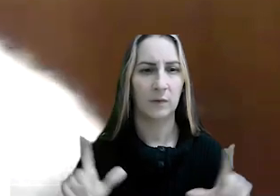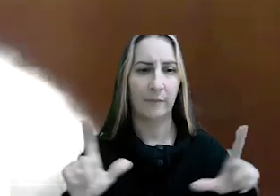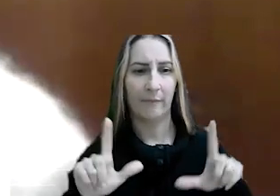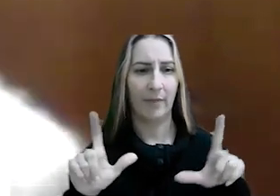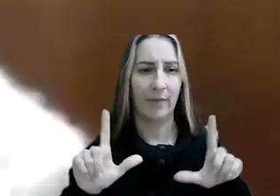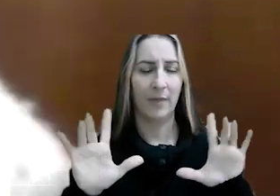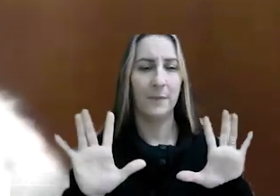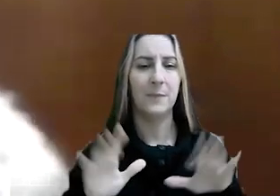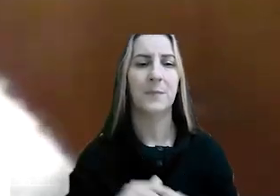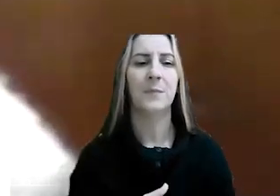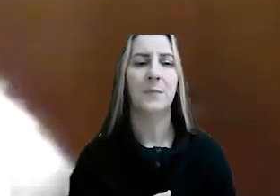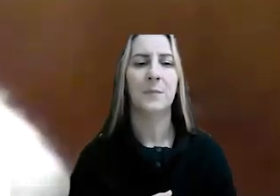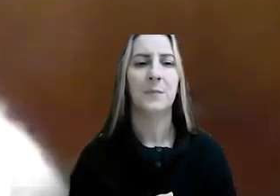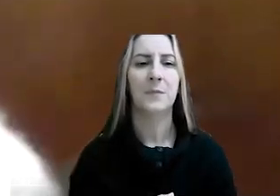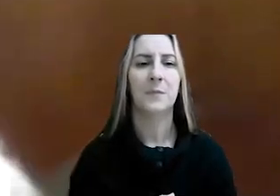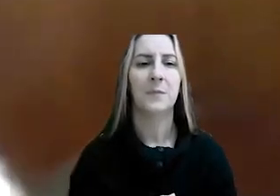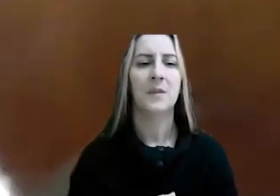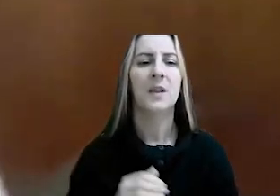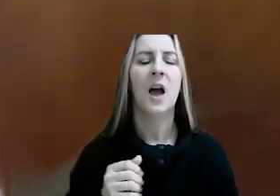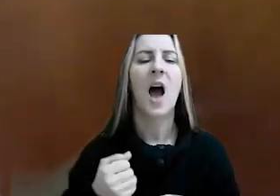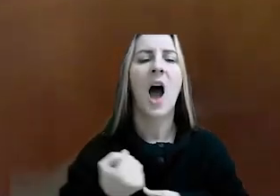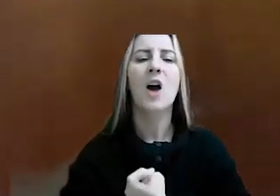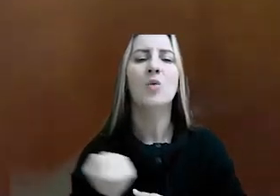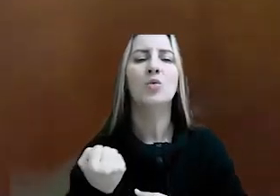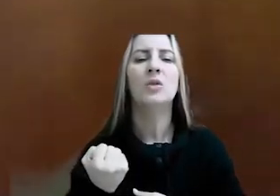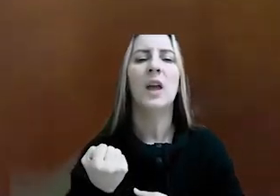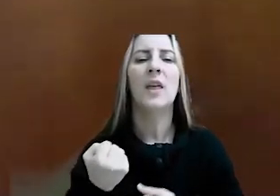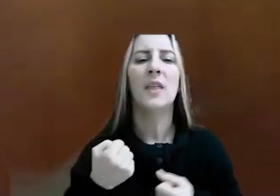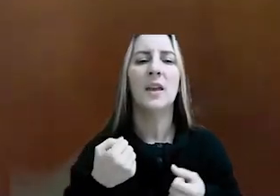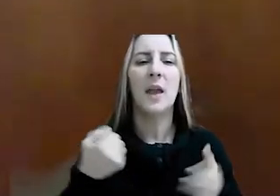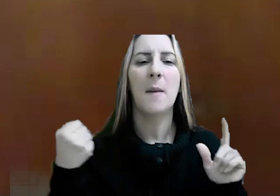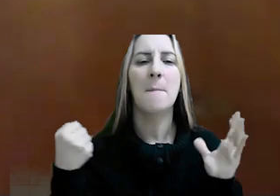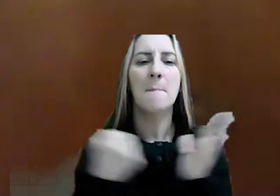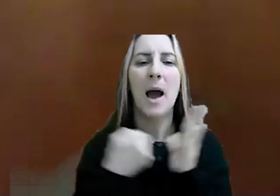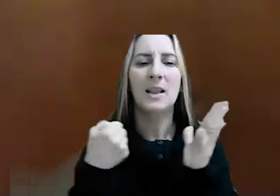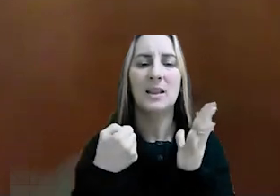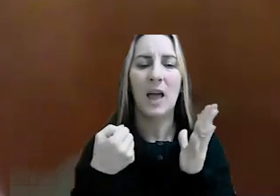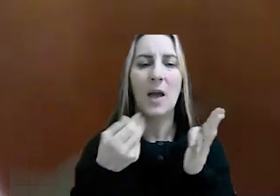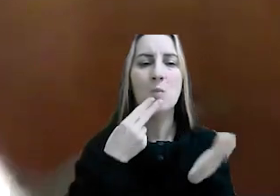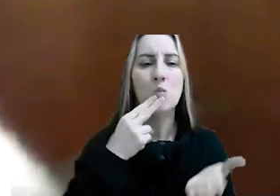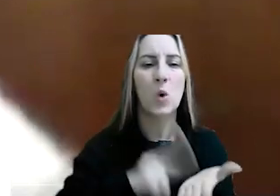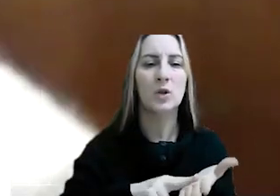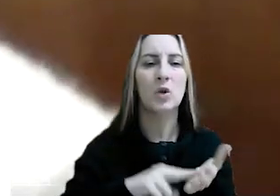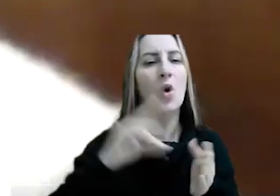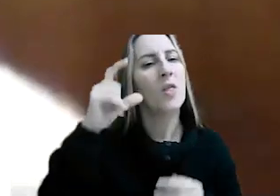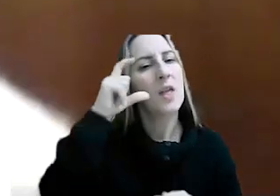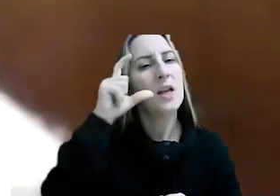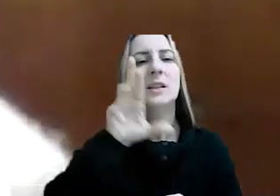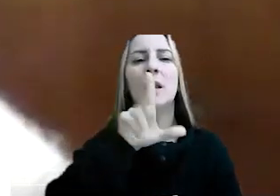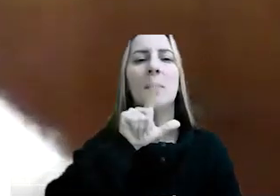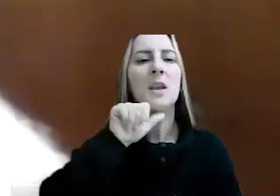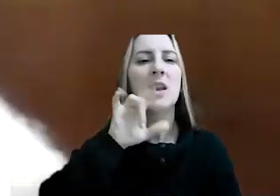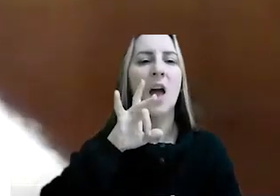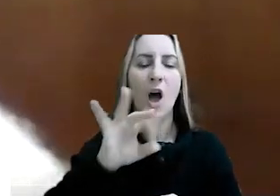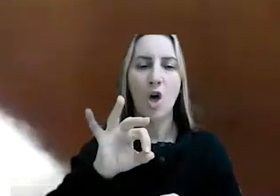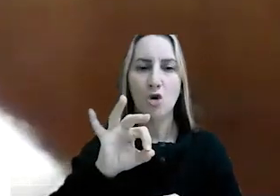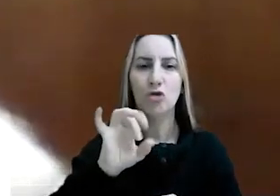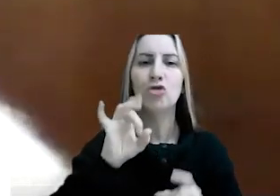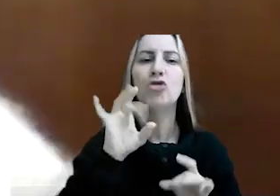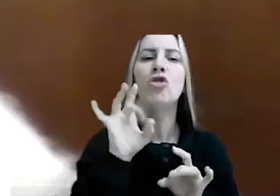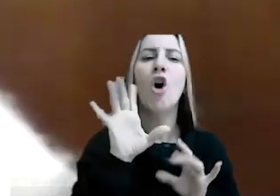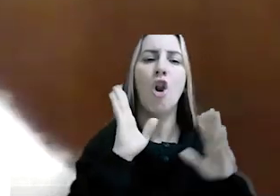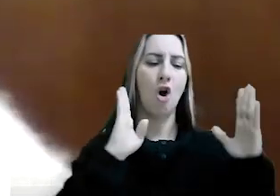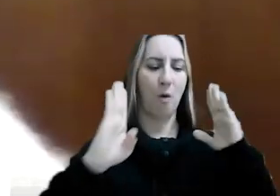Un ajuste que impacta en el impuesto determinado, pero solo disminuye el saldo de libre disponibilidad en un